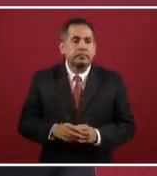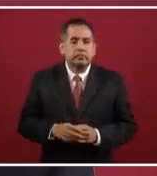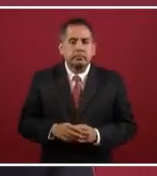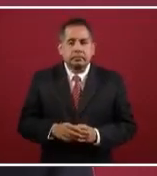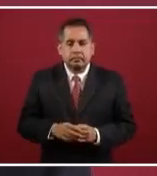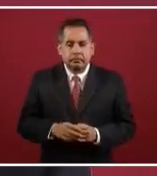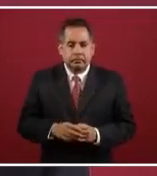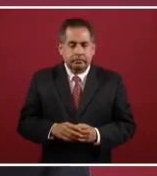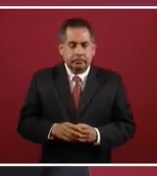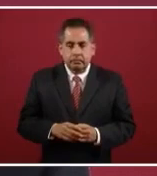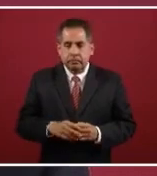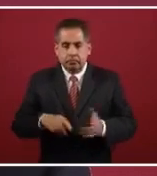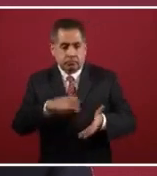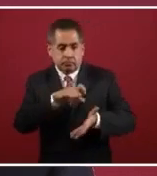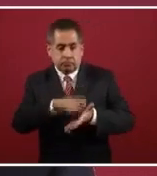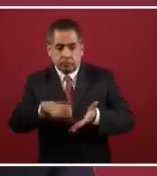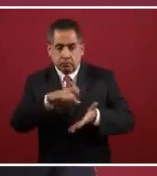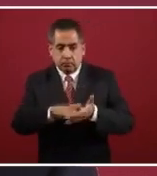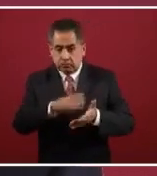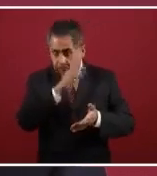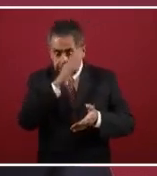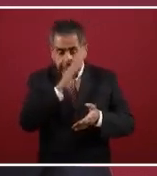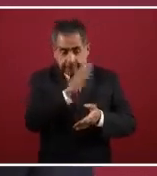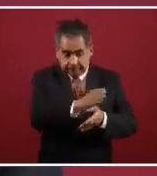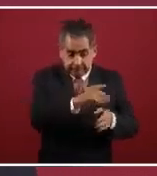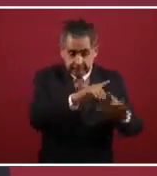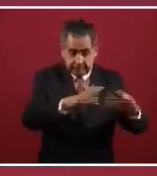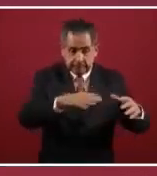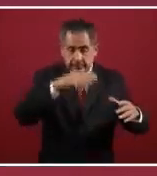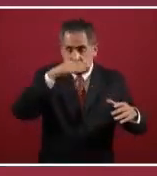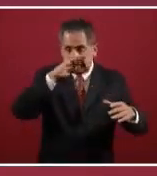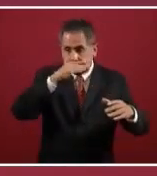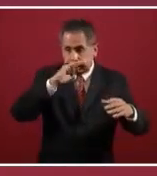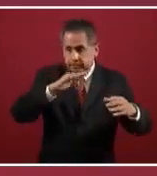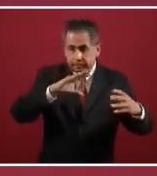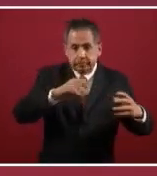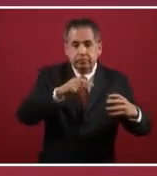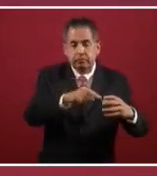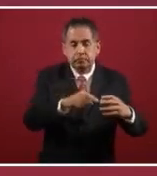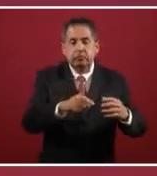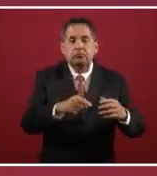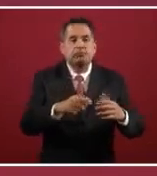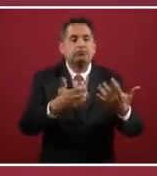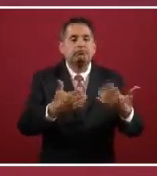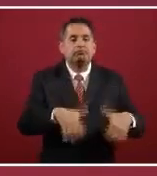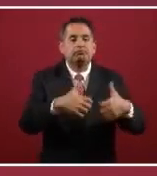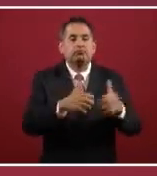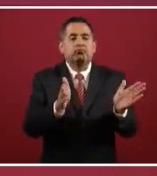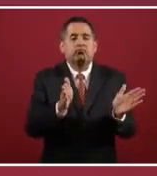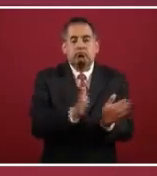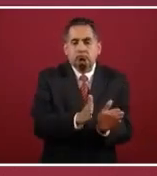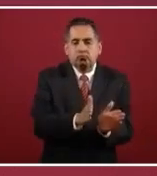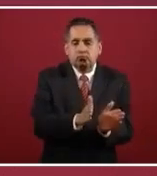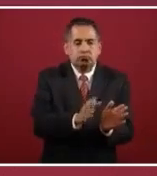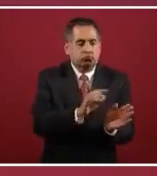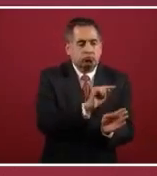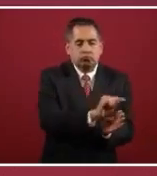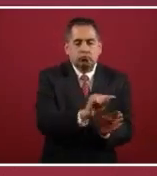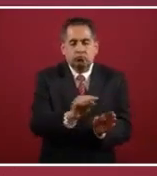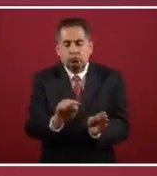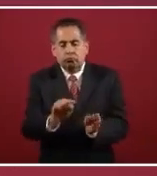se le compra maíz a los pequeños productores,